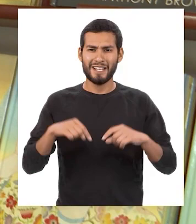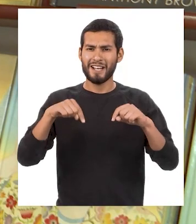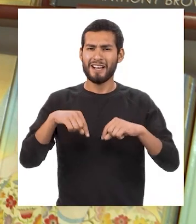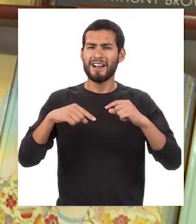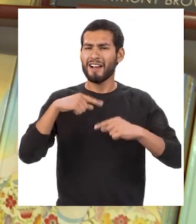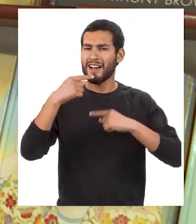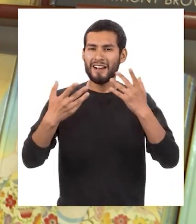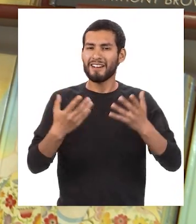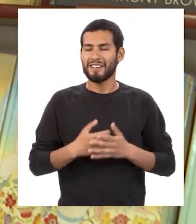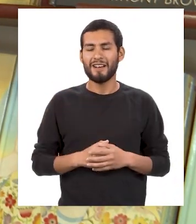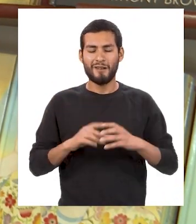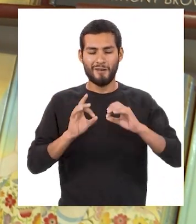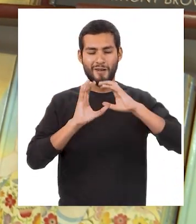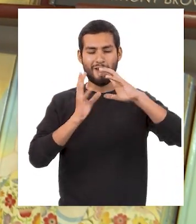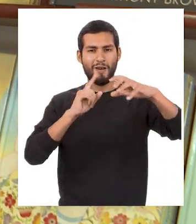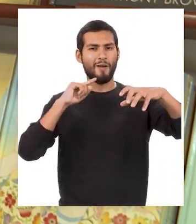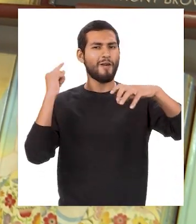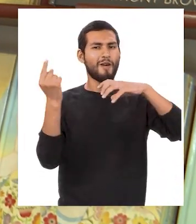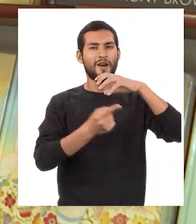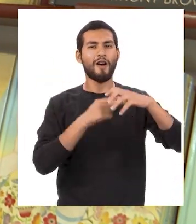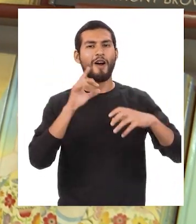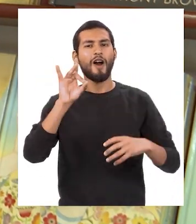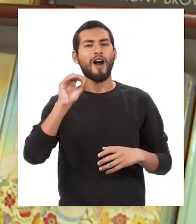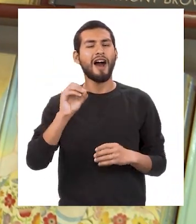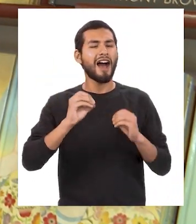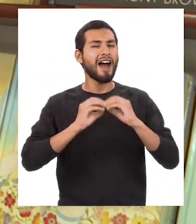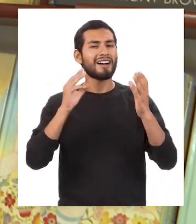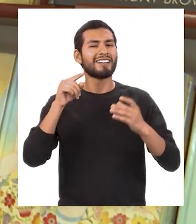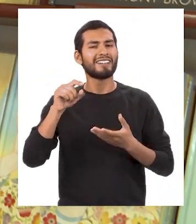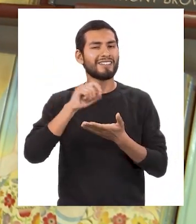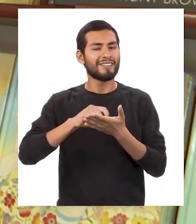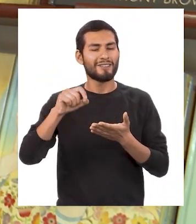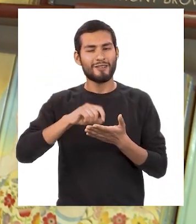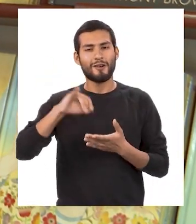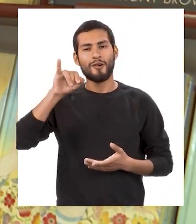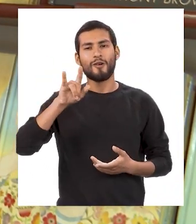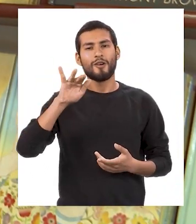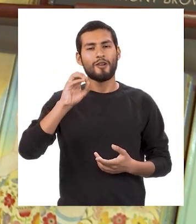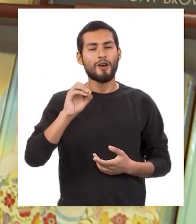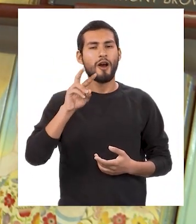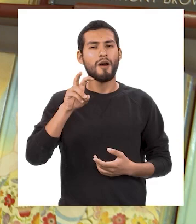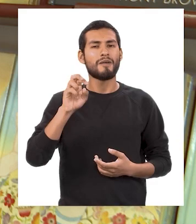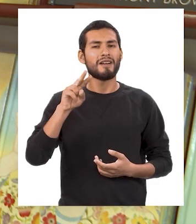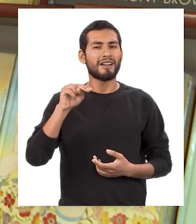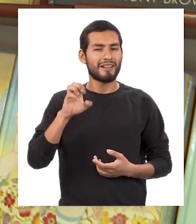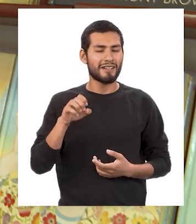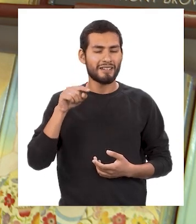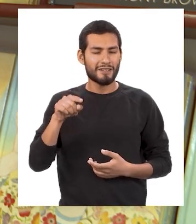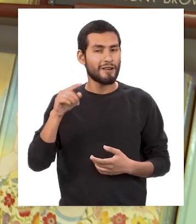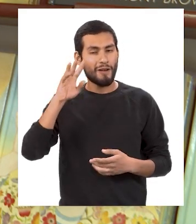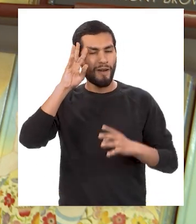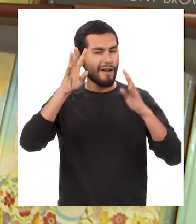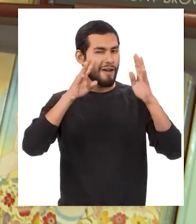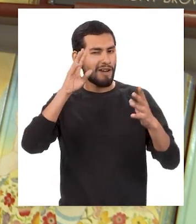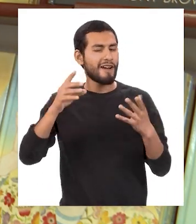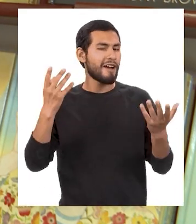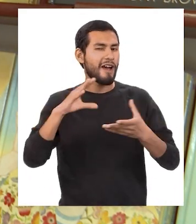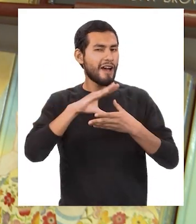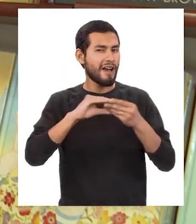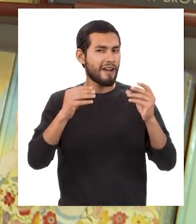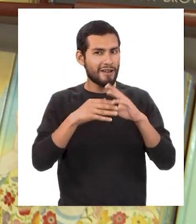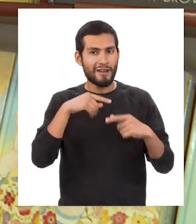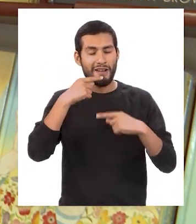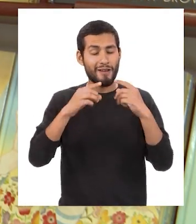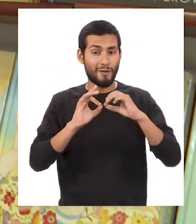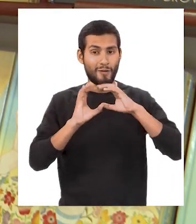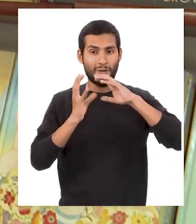Hoy presentamos La Vuelta al Mundo en 80 días, escrita por el gran Julio Verne. Es una novela de ciencia ficción que nos hará